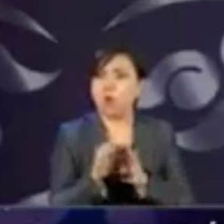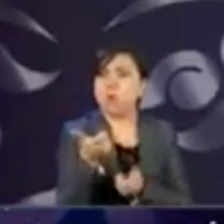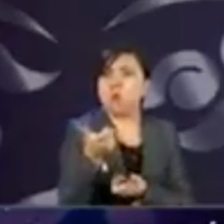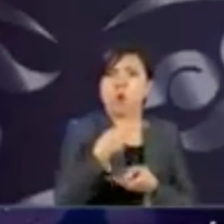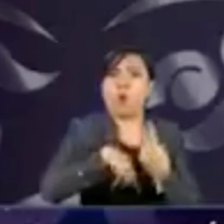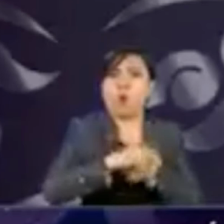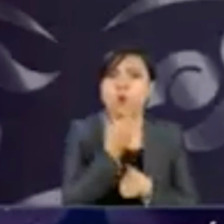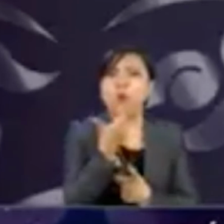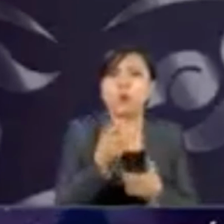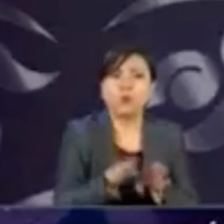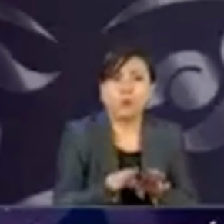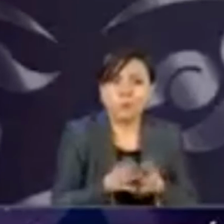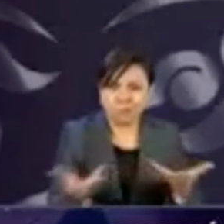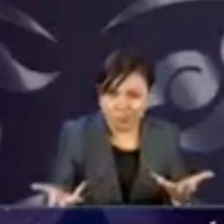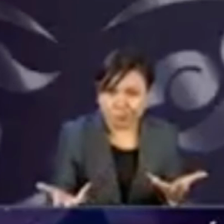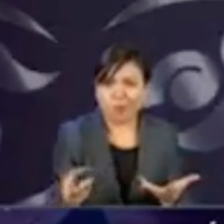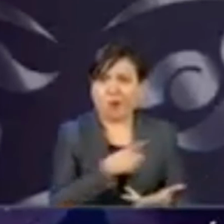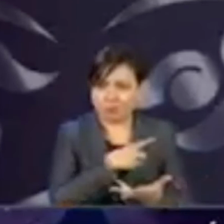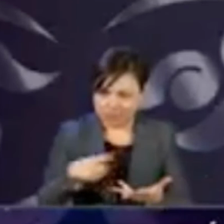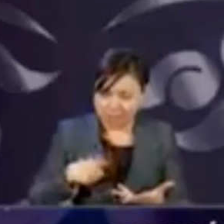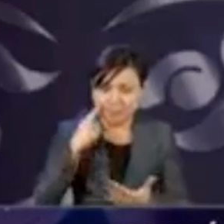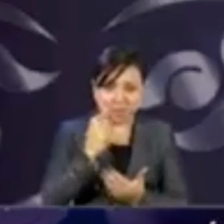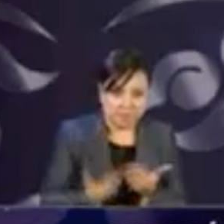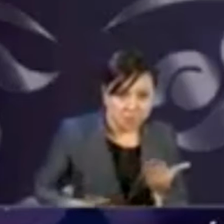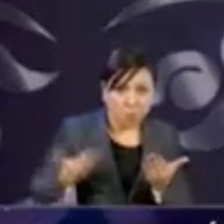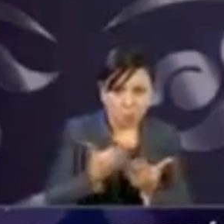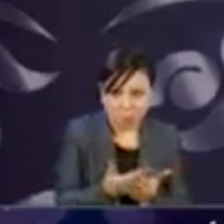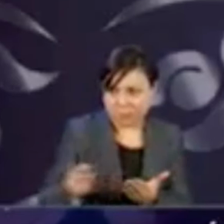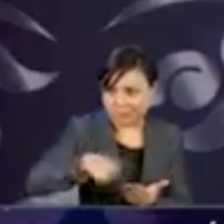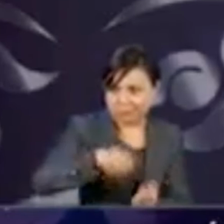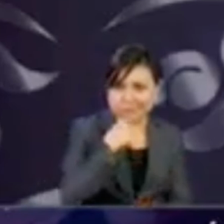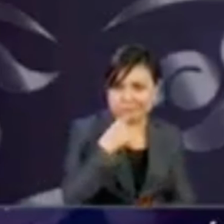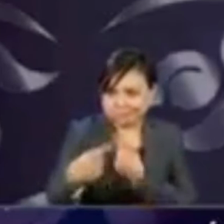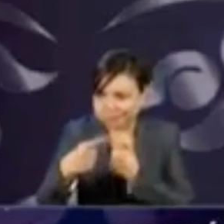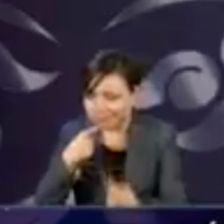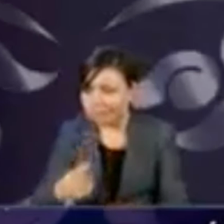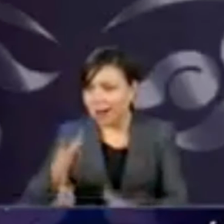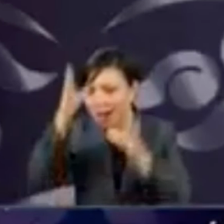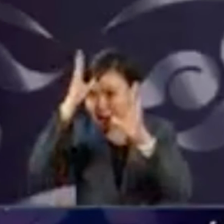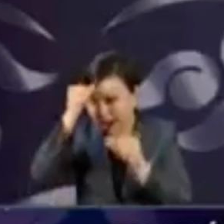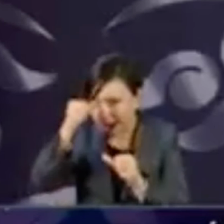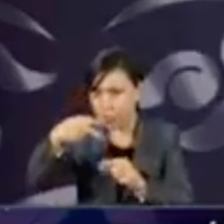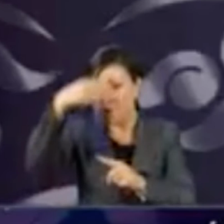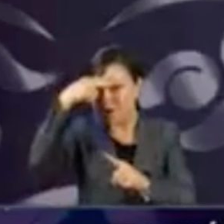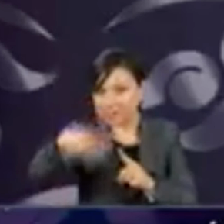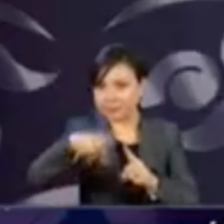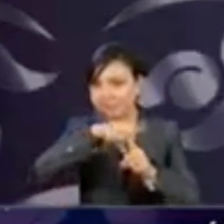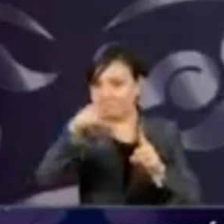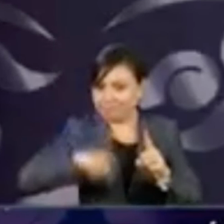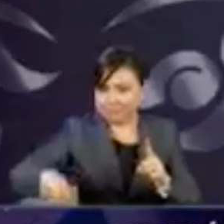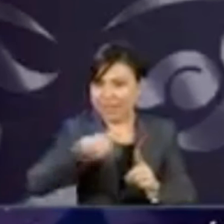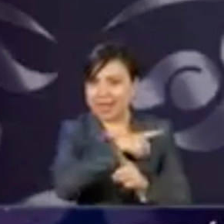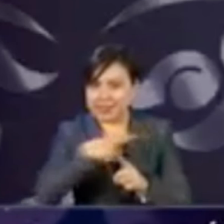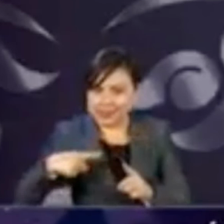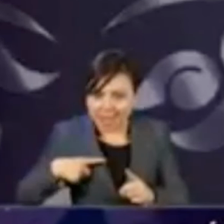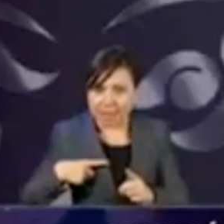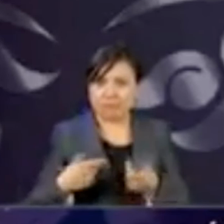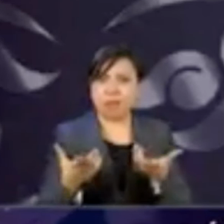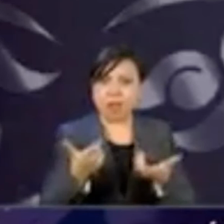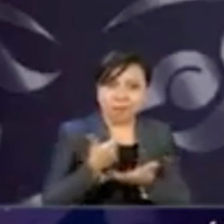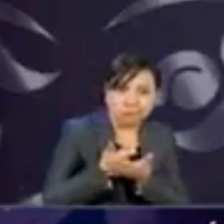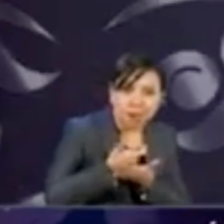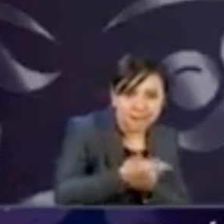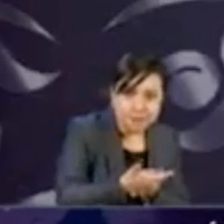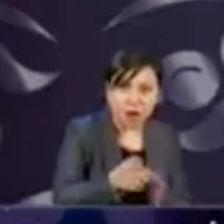para poder llevar a cabo un acuerdo nacional para la recuperación económica del país